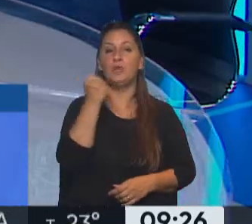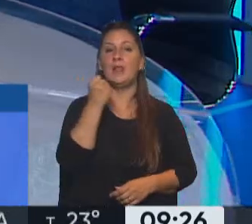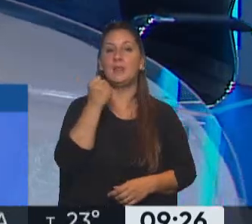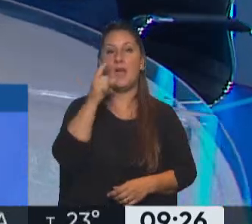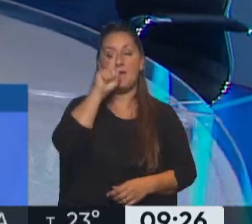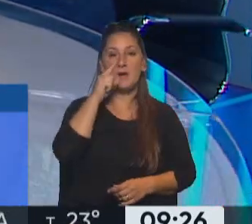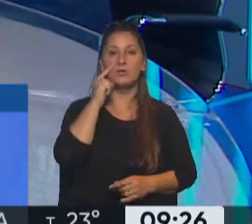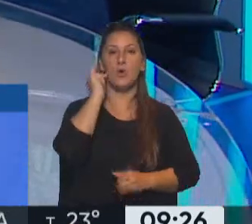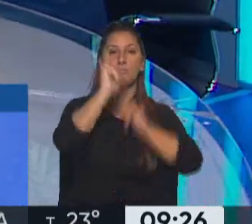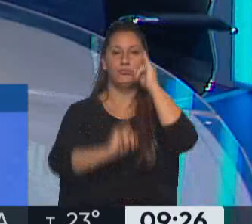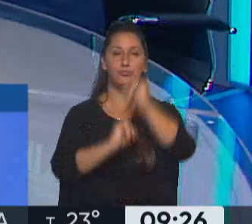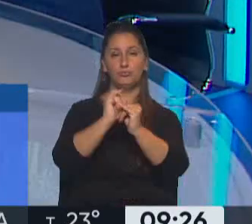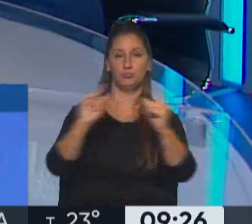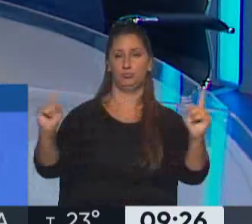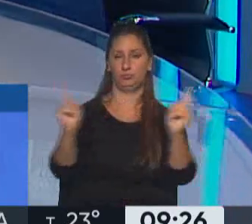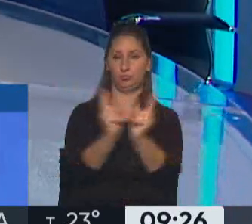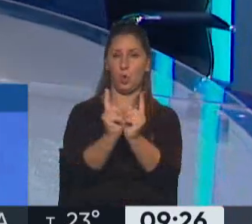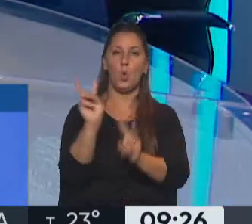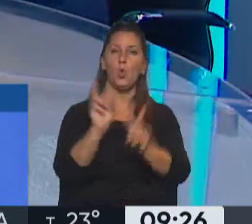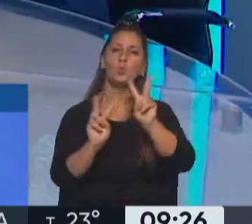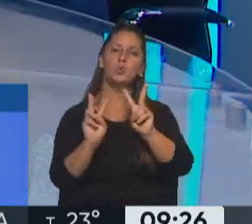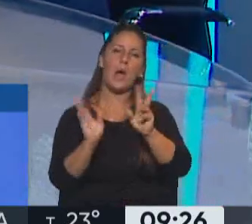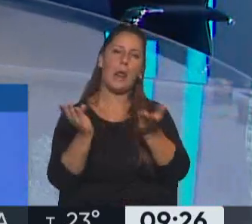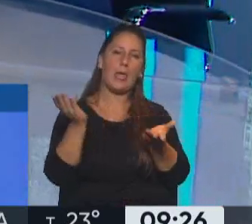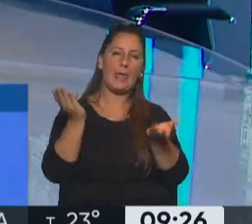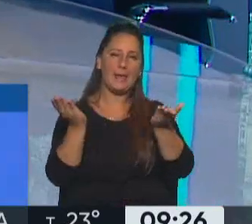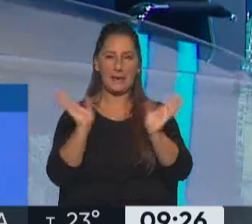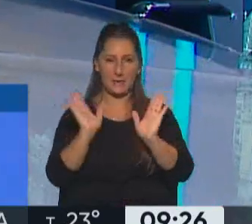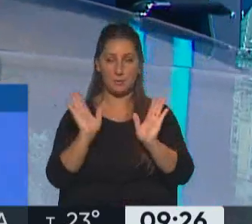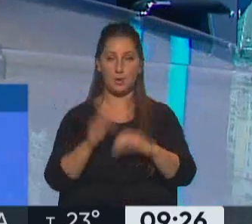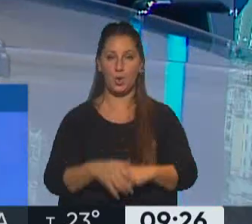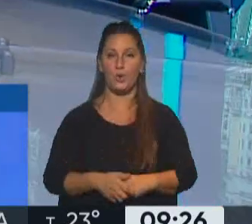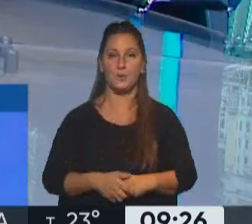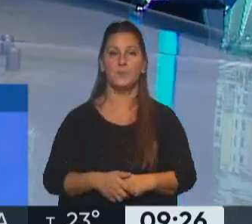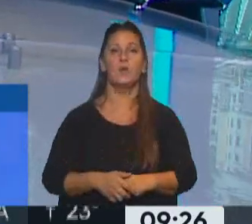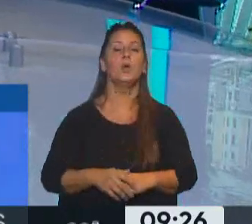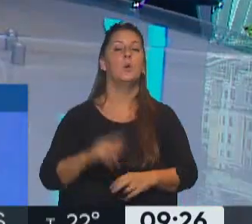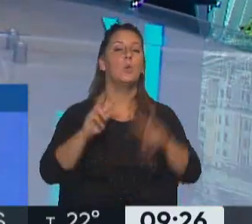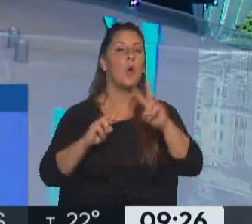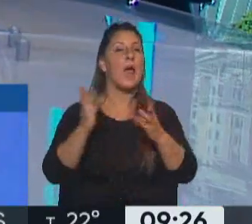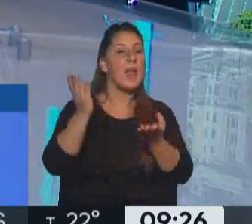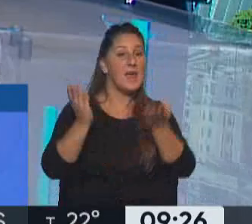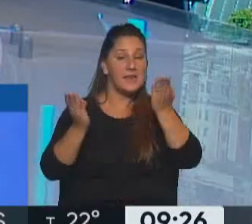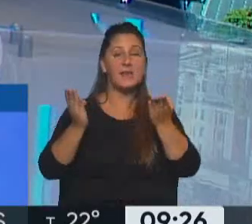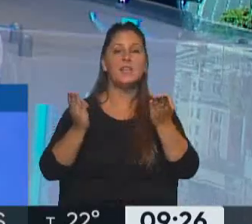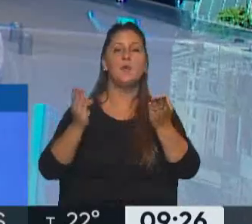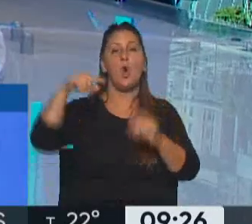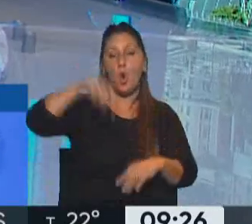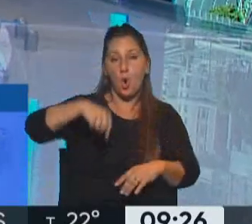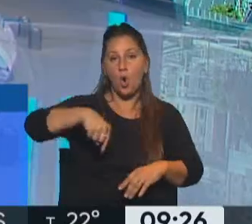sintetizar, o sea, ser el equilibrista del Frente de Todos, y me parece que en ese marco buscar, en función de las distintas